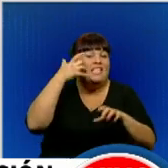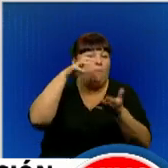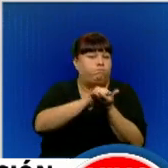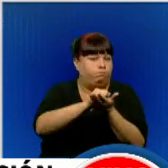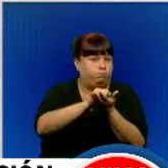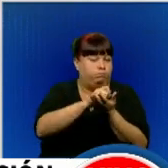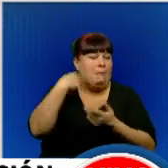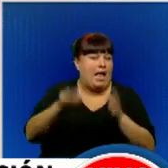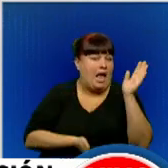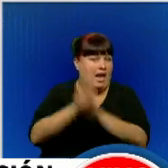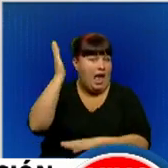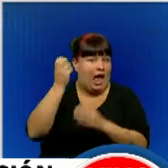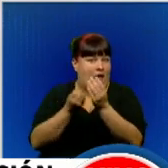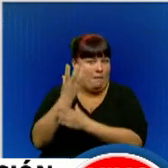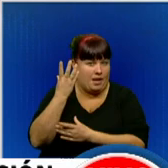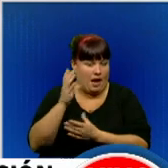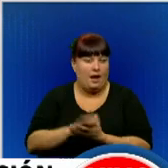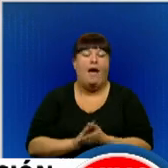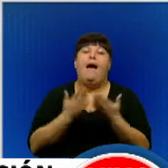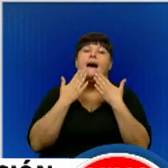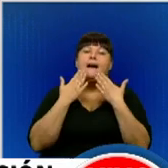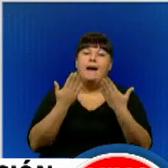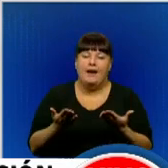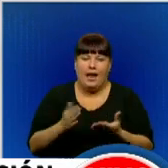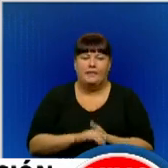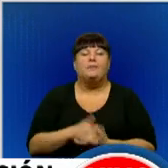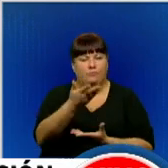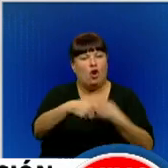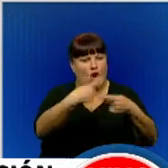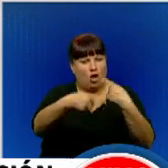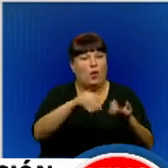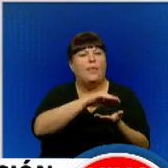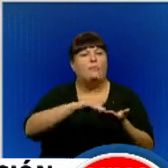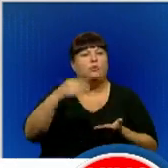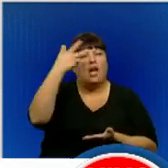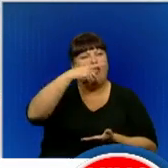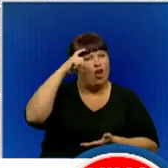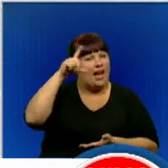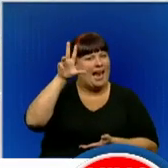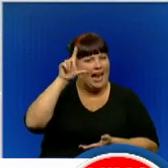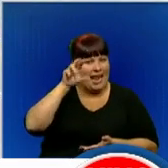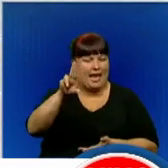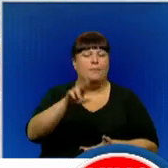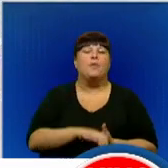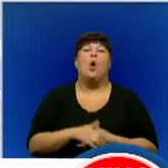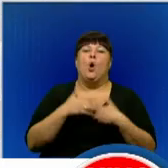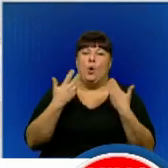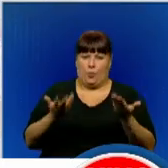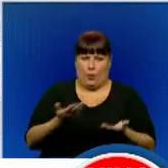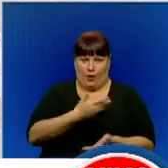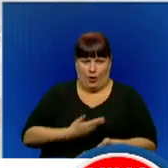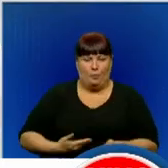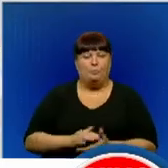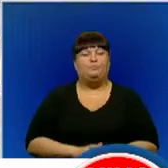para mañana a la mañana gracias siga adelante diputado heller y bueno presidente